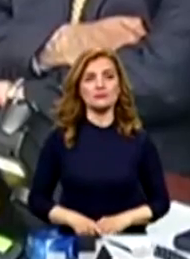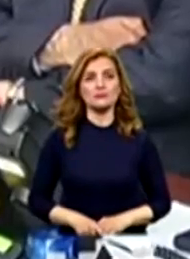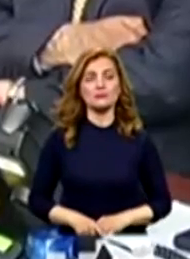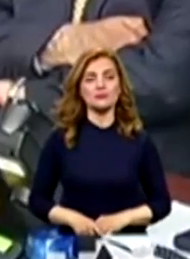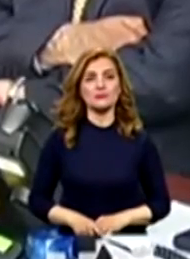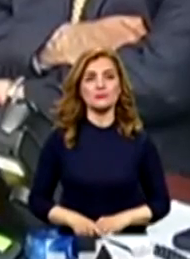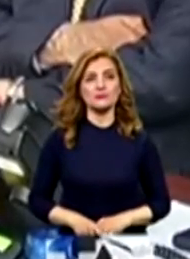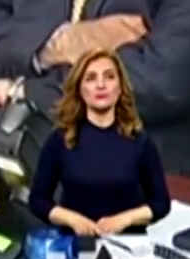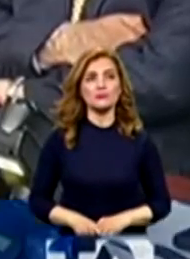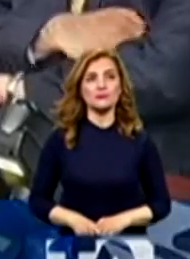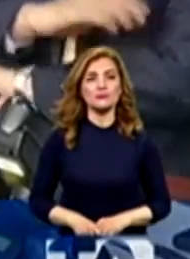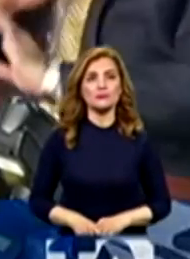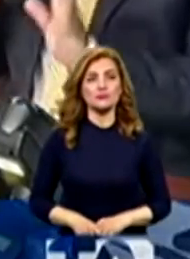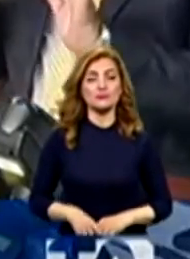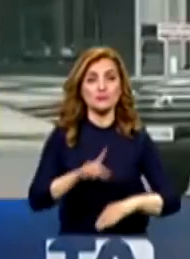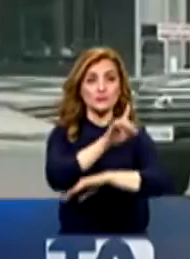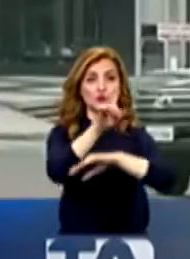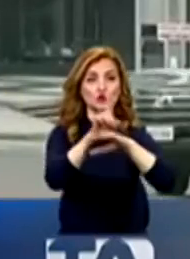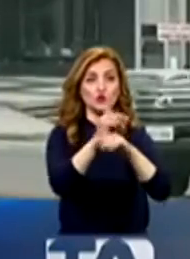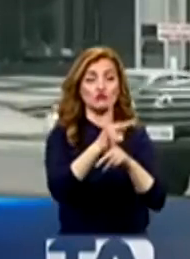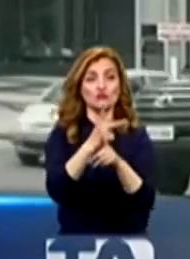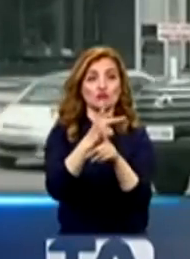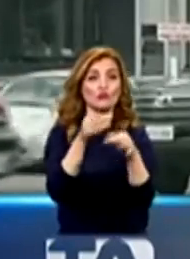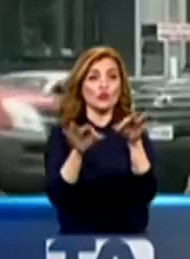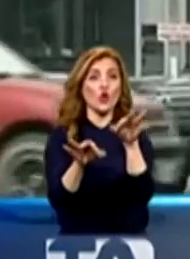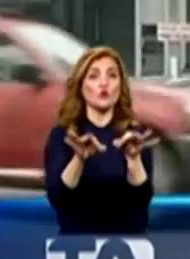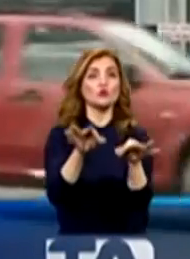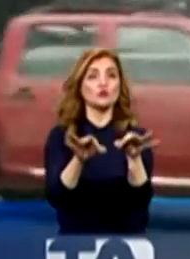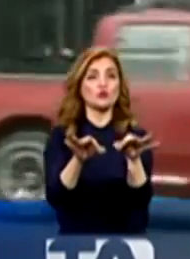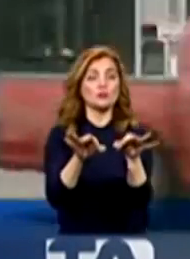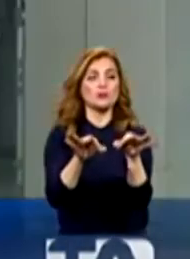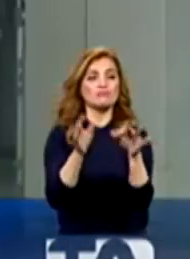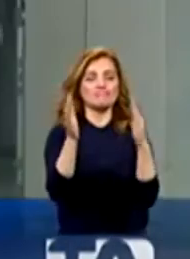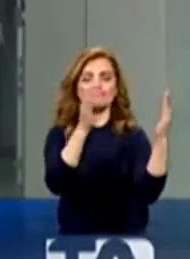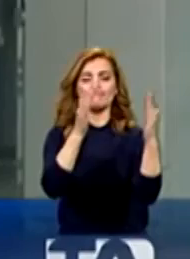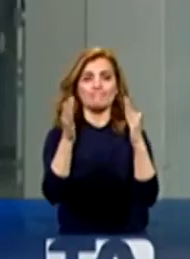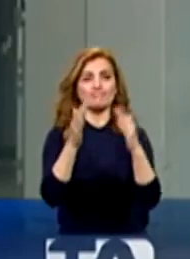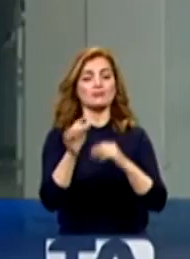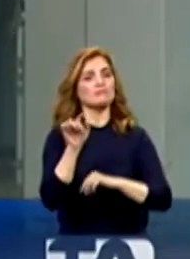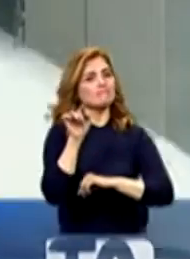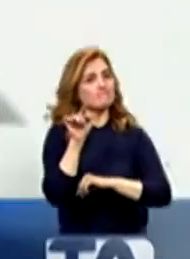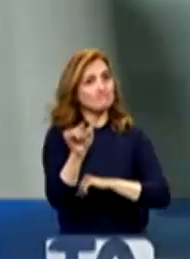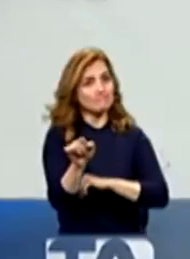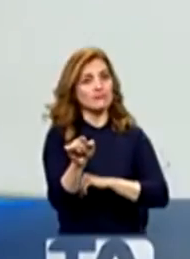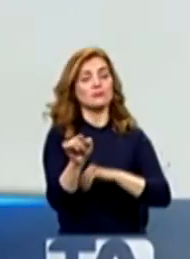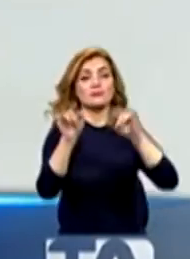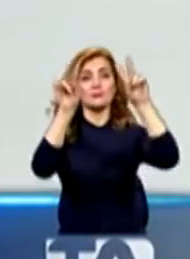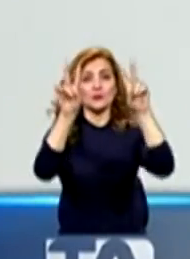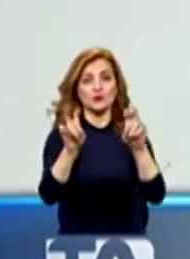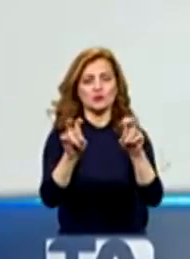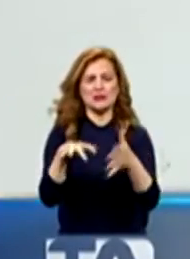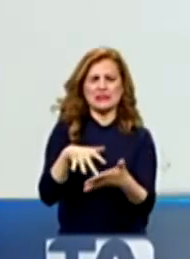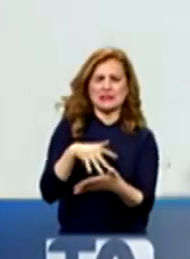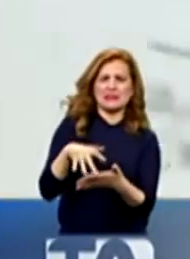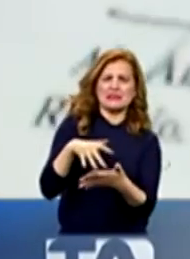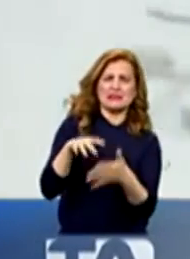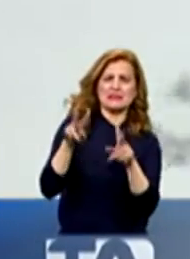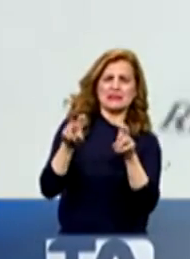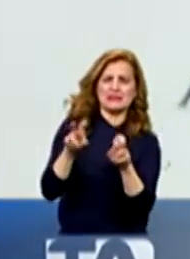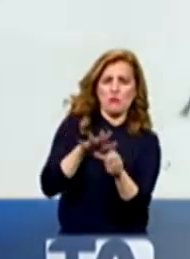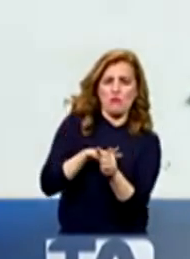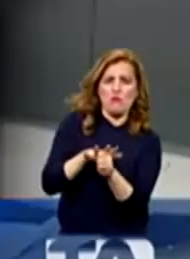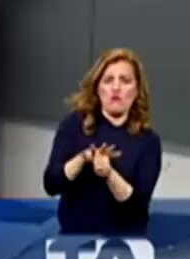En hechos recientes, como director del Consejo de la Judicatura Transitorio, Juan Bisueta Ronquillo fue cuestionado por un supuesto caso de tráfico